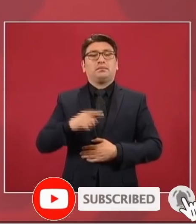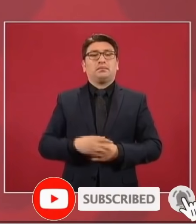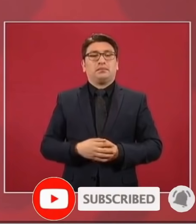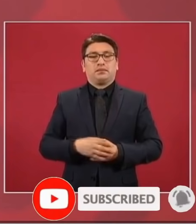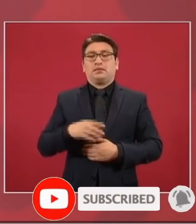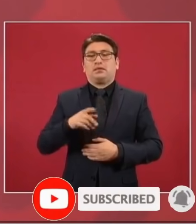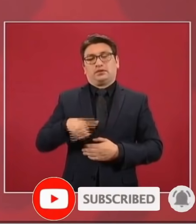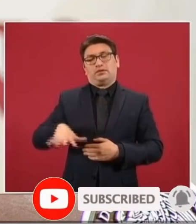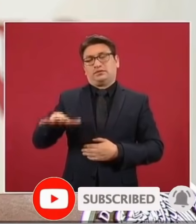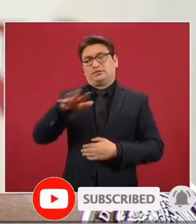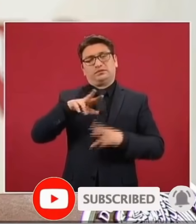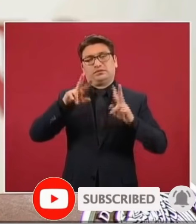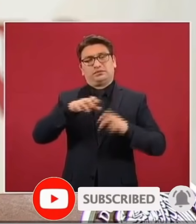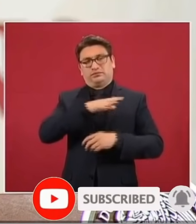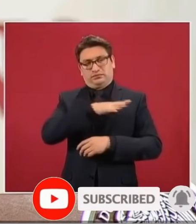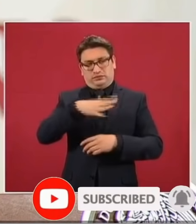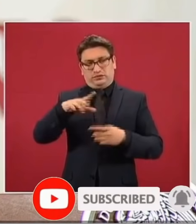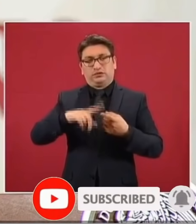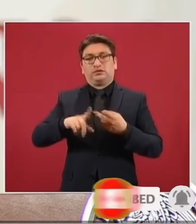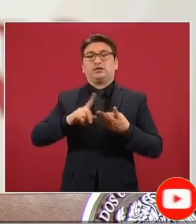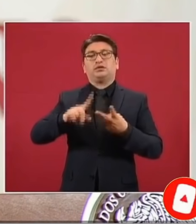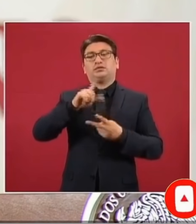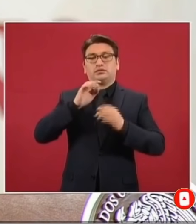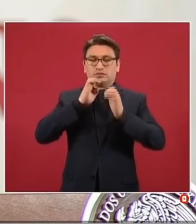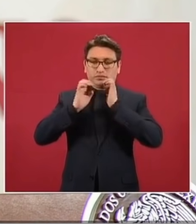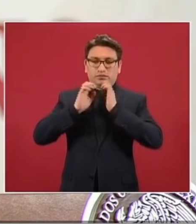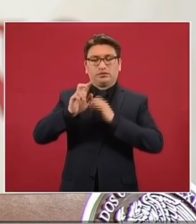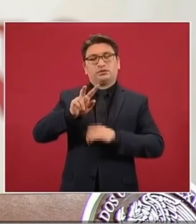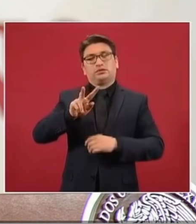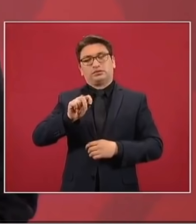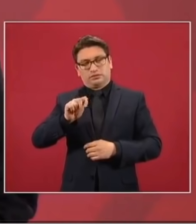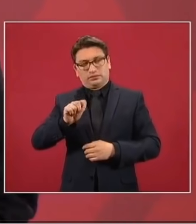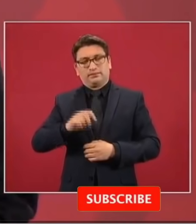la agencia en general y luego una entrevista de televisión,